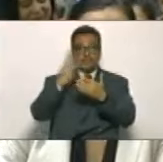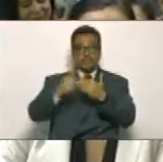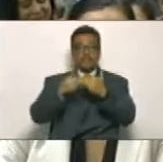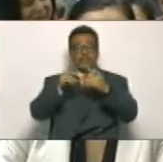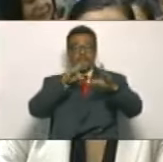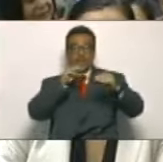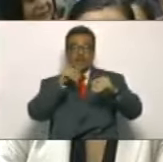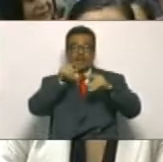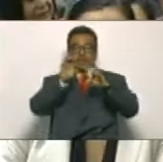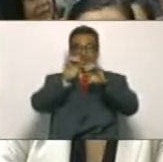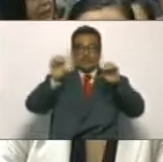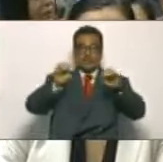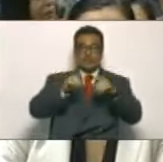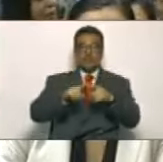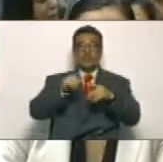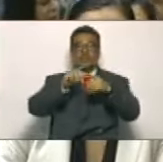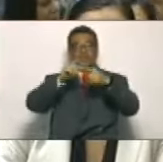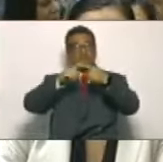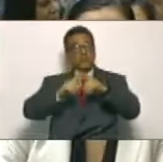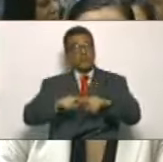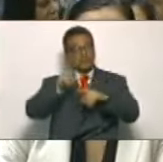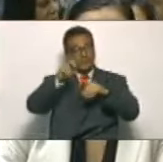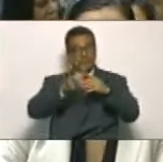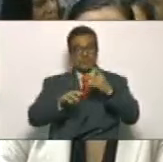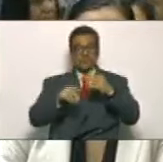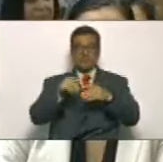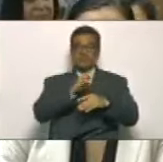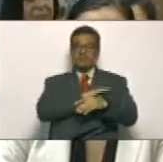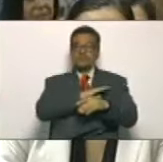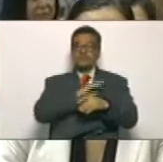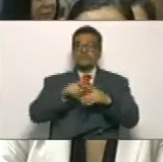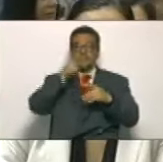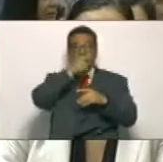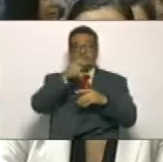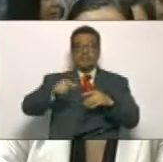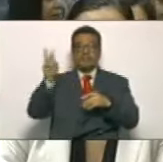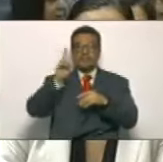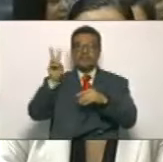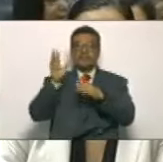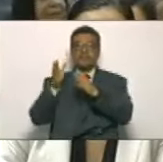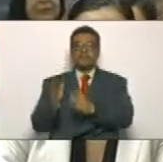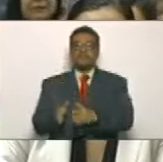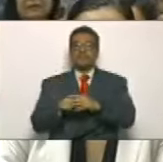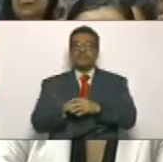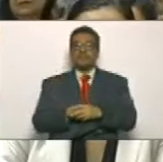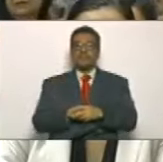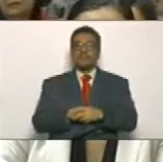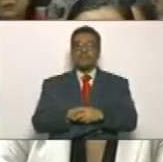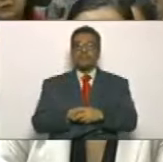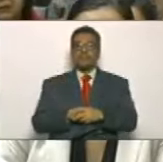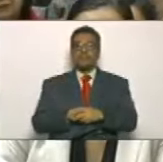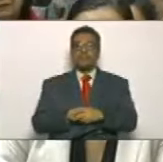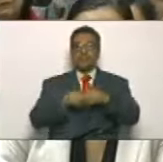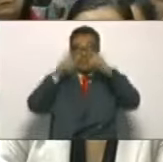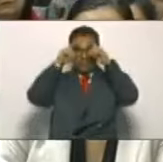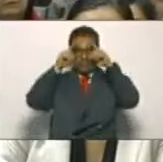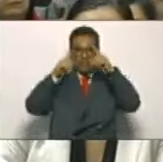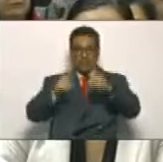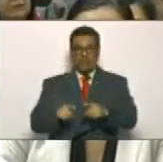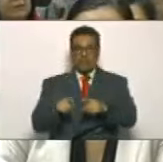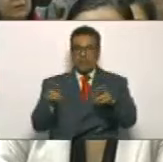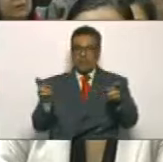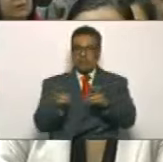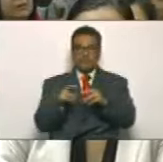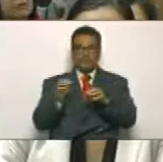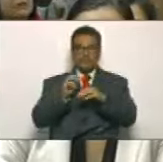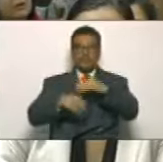habla sobre los elementos de nuestra soberanía, el carácter soberano del pueblo venezolano y la decisión irreductible